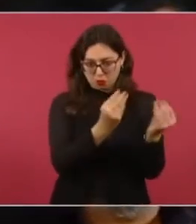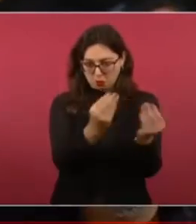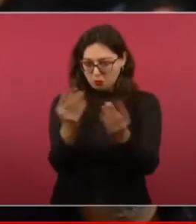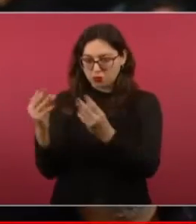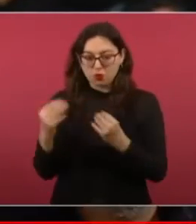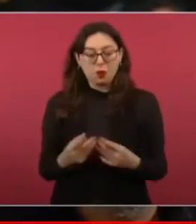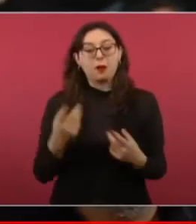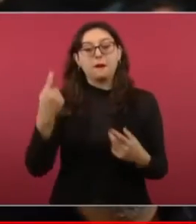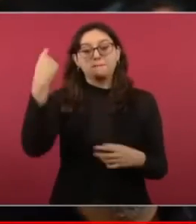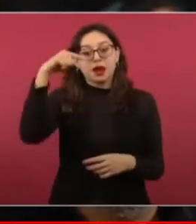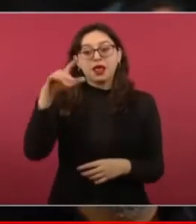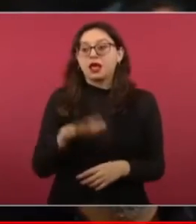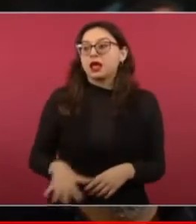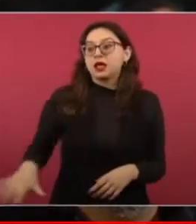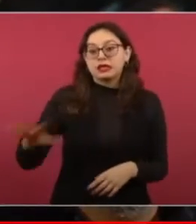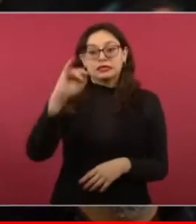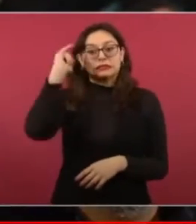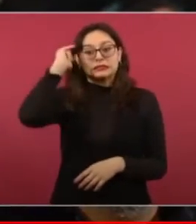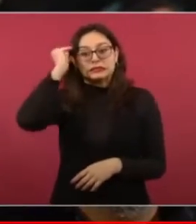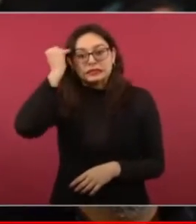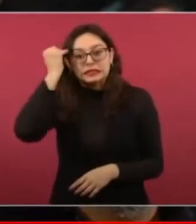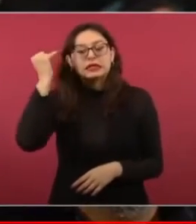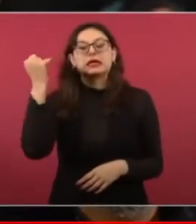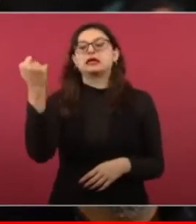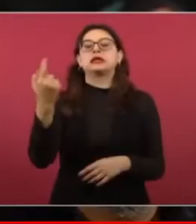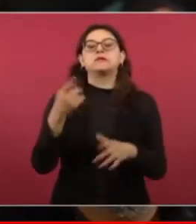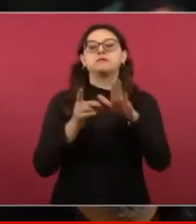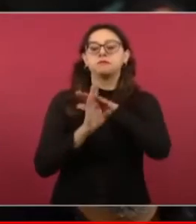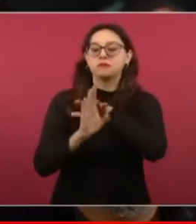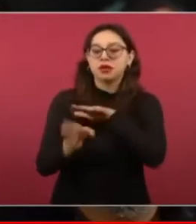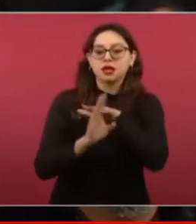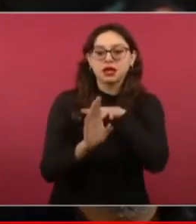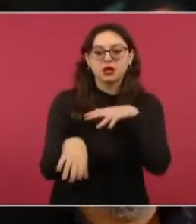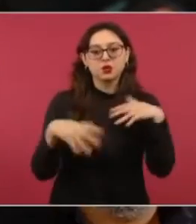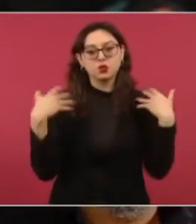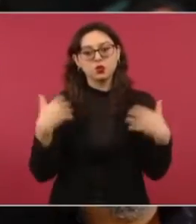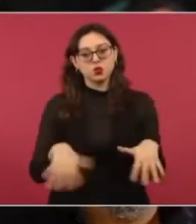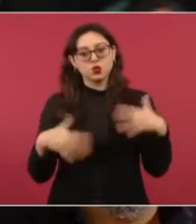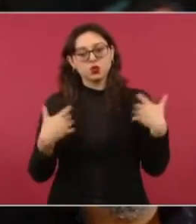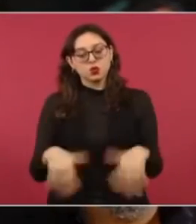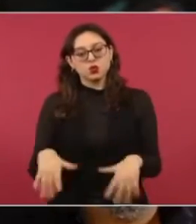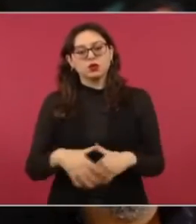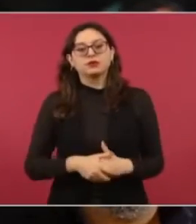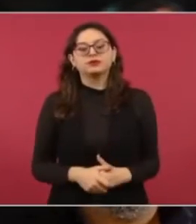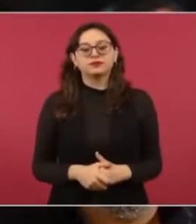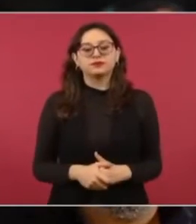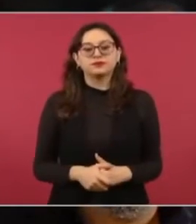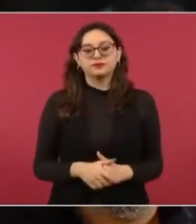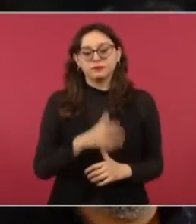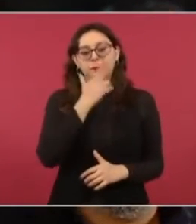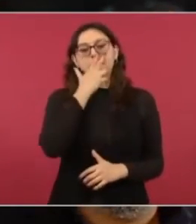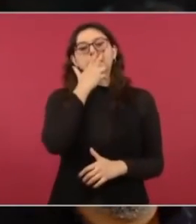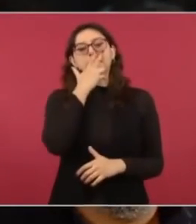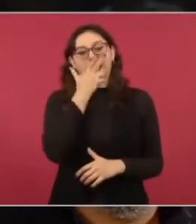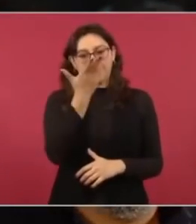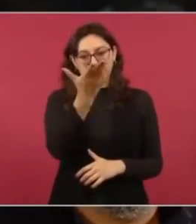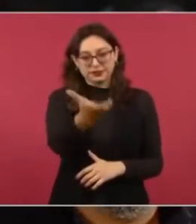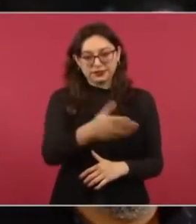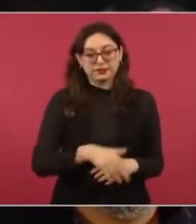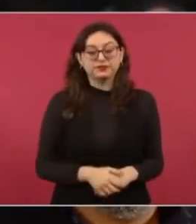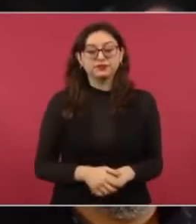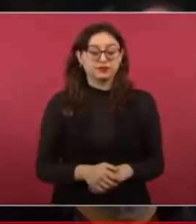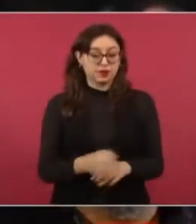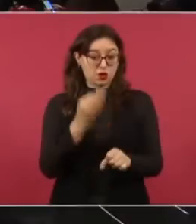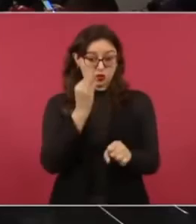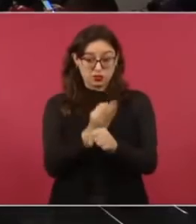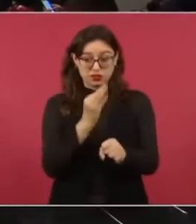pueblos indígenas, pueblos migrantes, que lo tienen en una alta estima y como usted lo sabe. Hay algunas situaciones particulares que le voy a comentar,